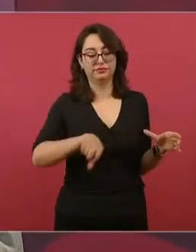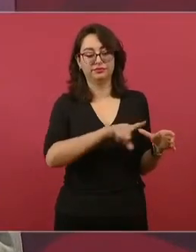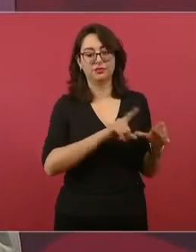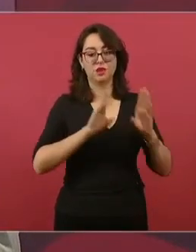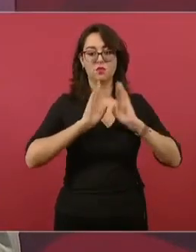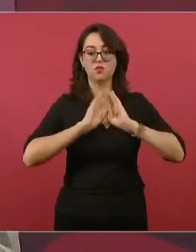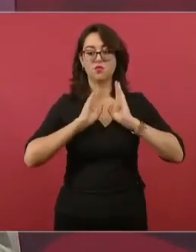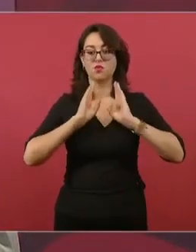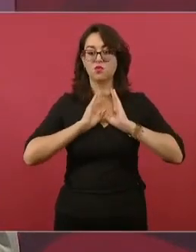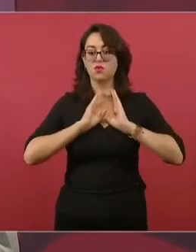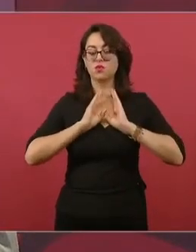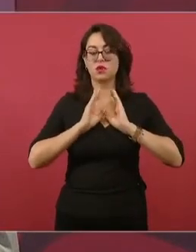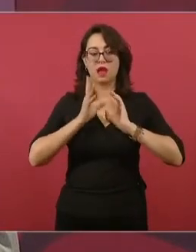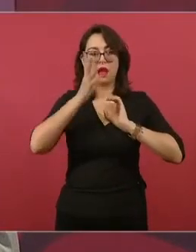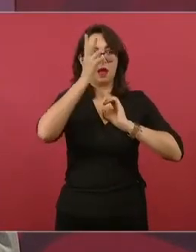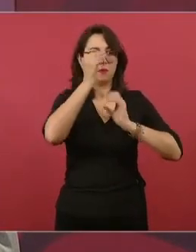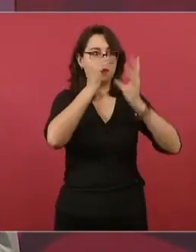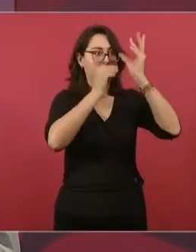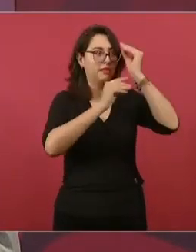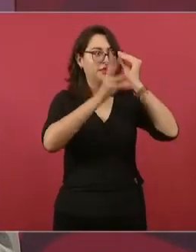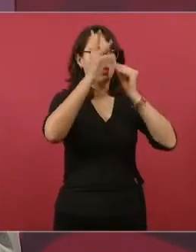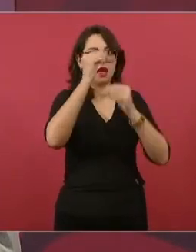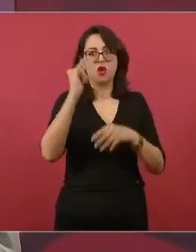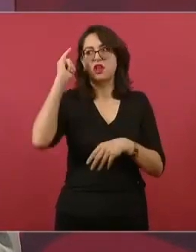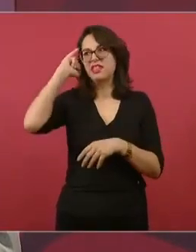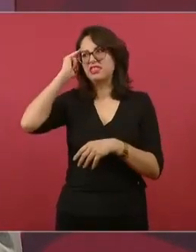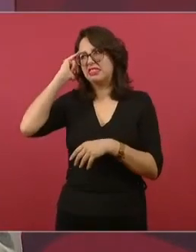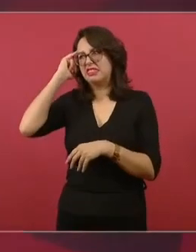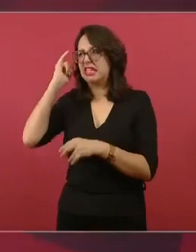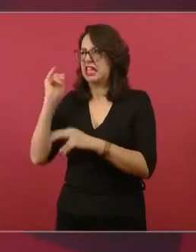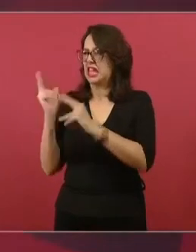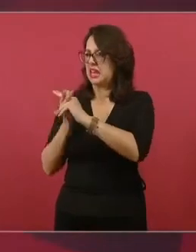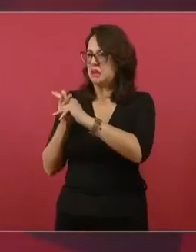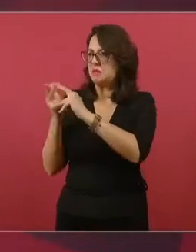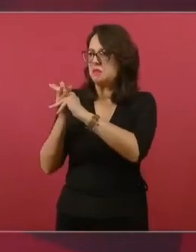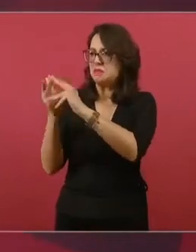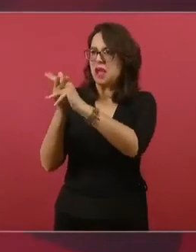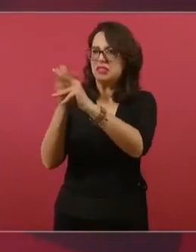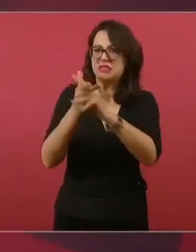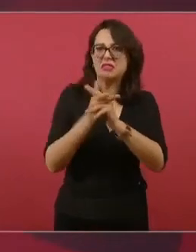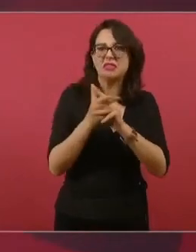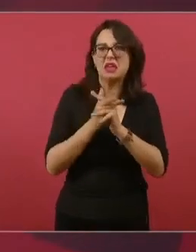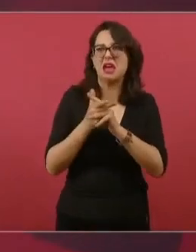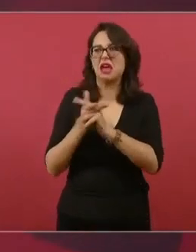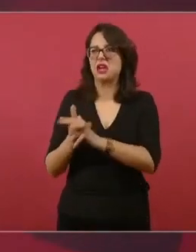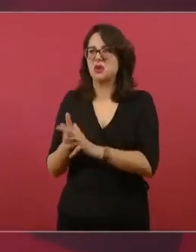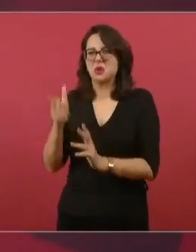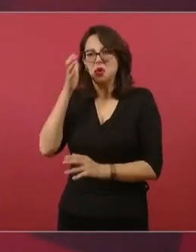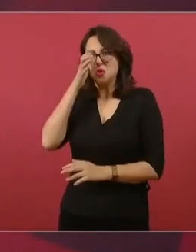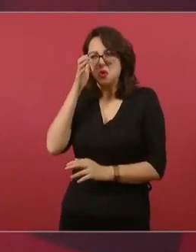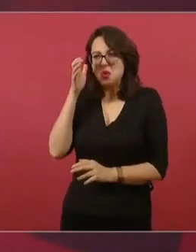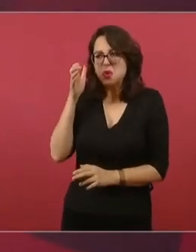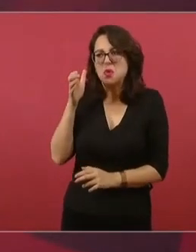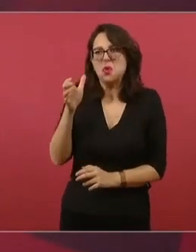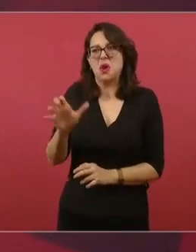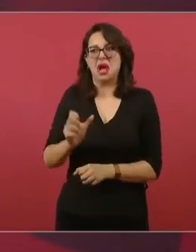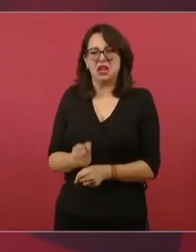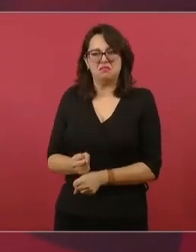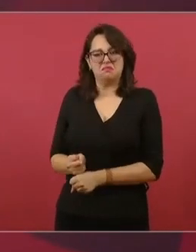a comunidades indígenas, exterminando a yaquis, a mayos, a mayas,